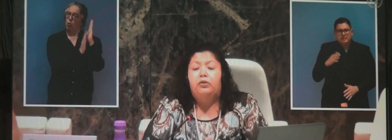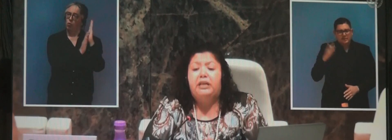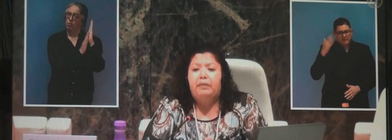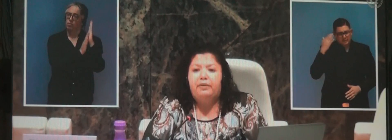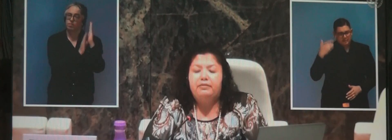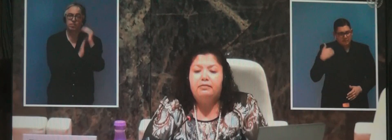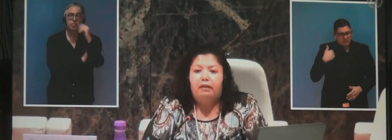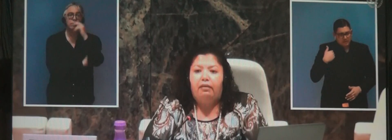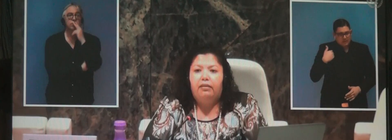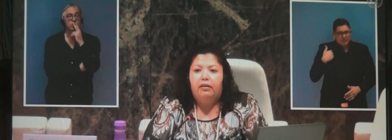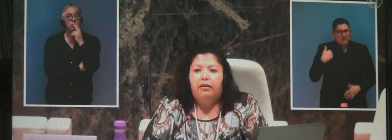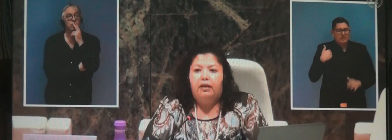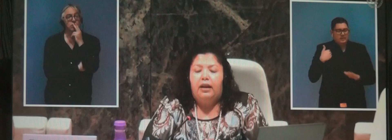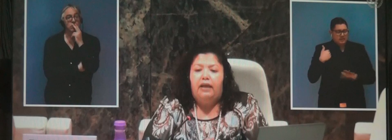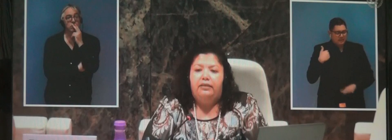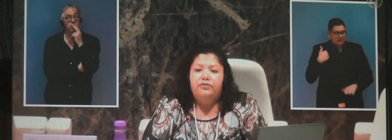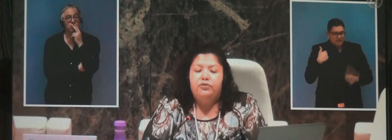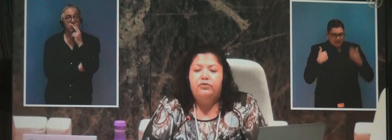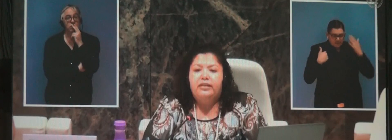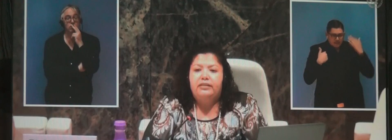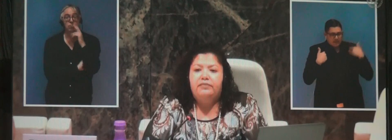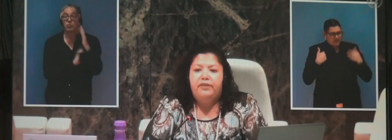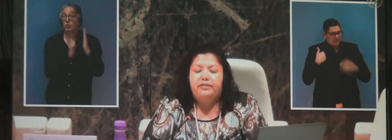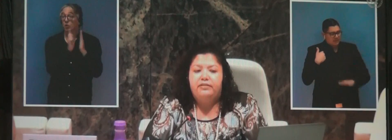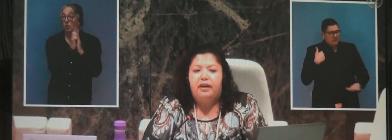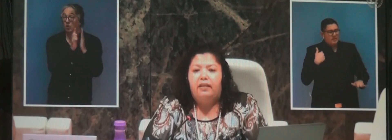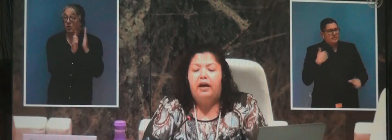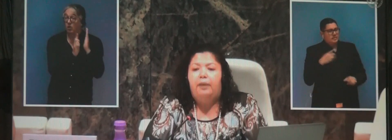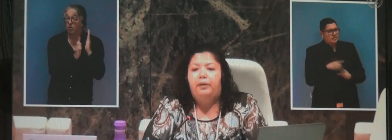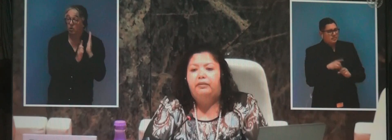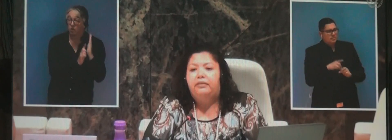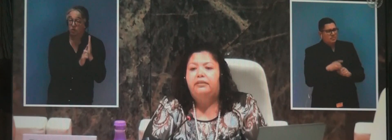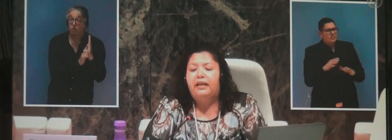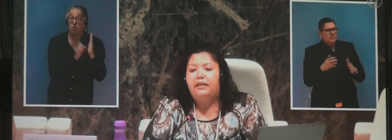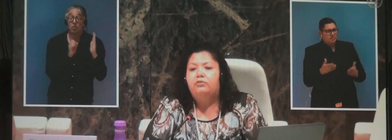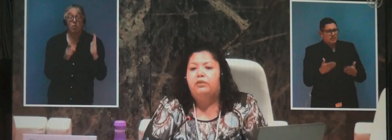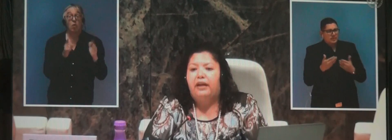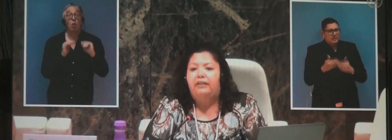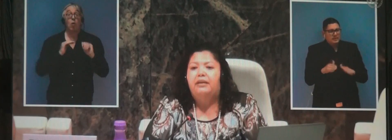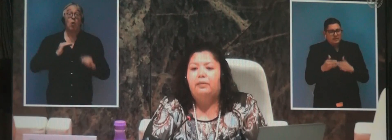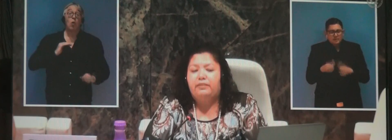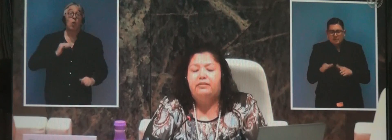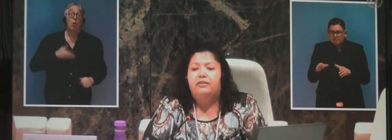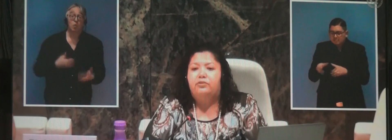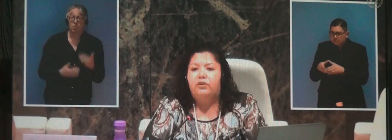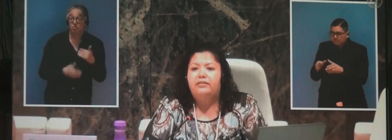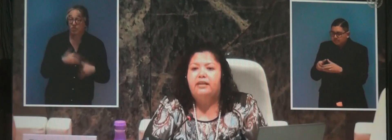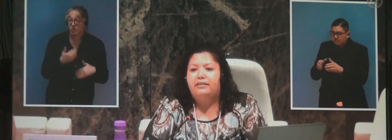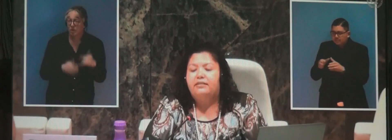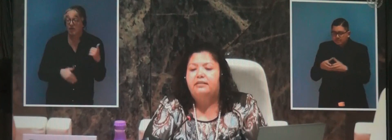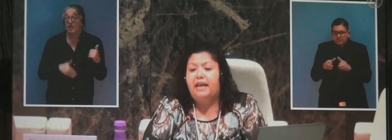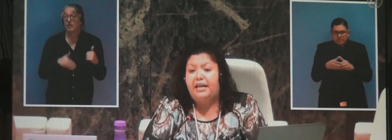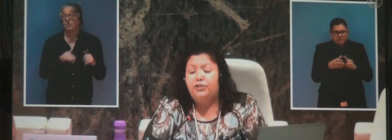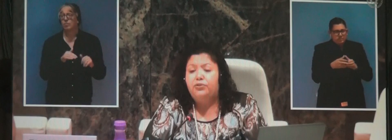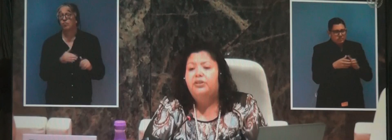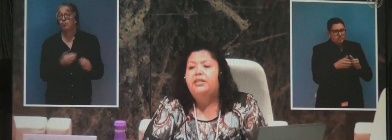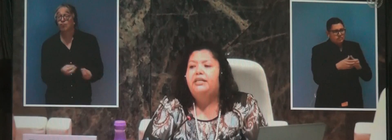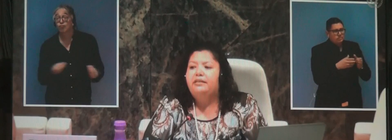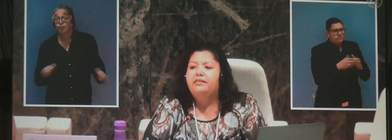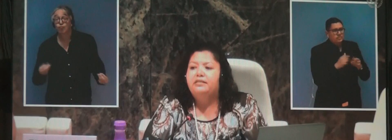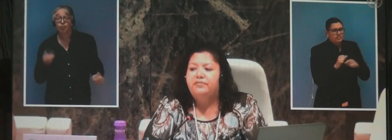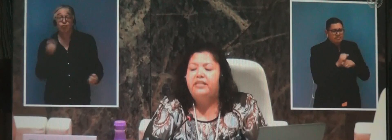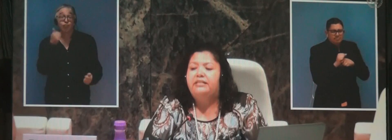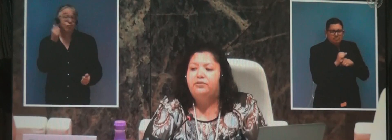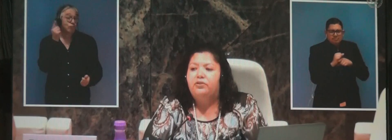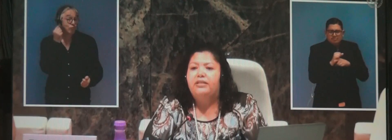mujeres con discapacidad, la atención se hace diferenciada a partir de las jornadas de capacitación que se ha hecho y